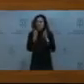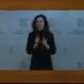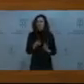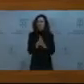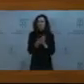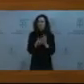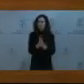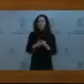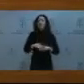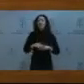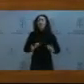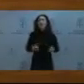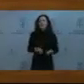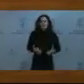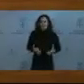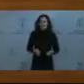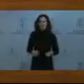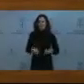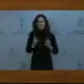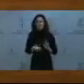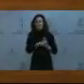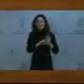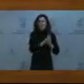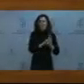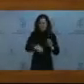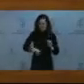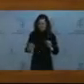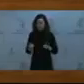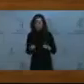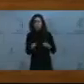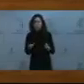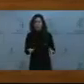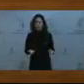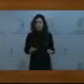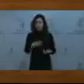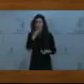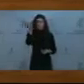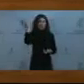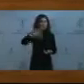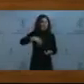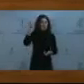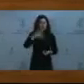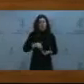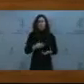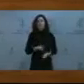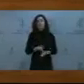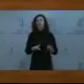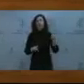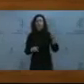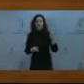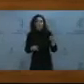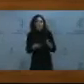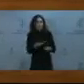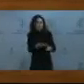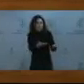a pedir coordinación es tener muy poca vergüenza cuando saben que ustedes, saben ustedes muy bien que en esas conferencias de